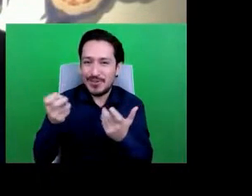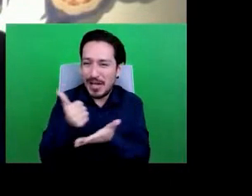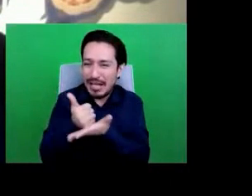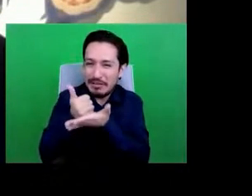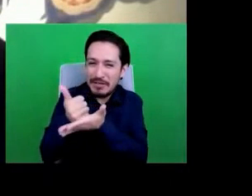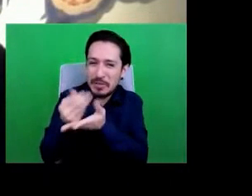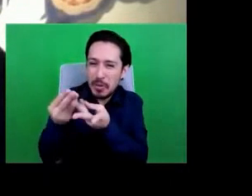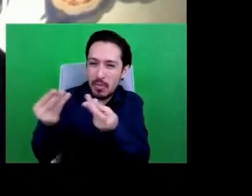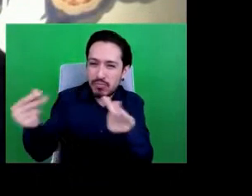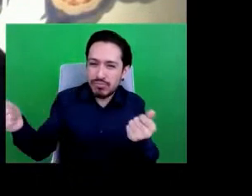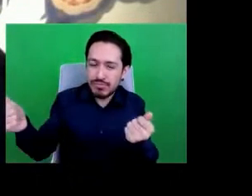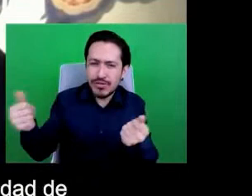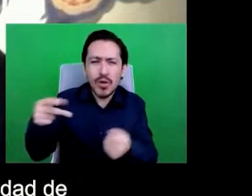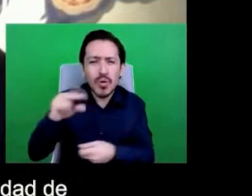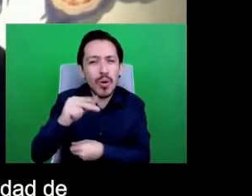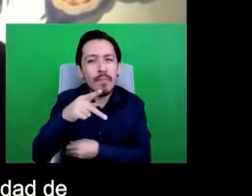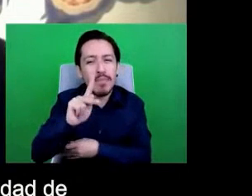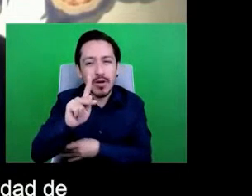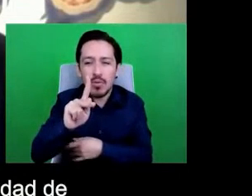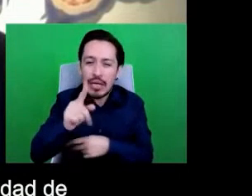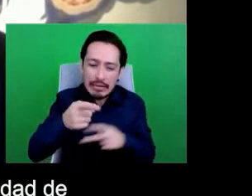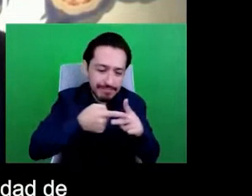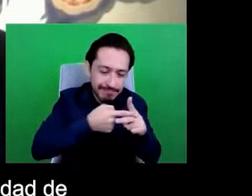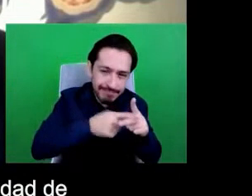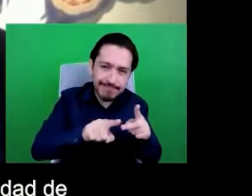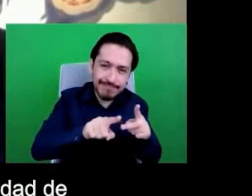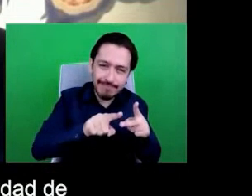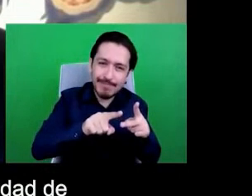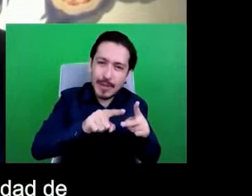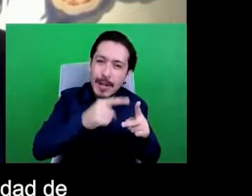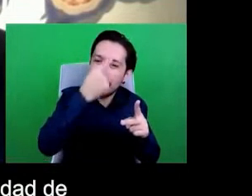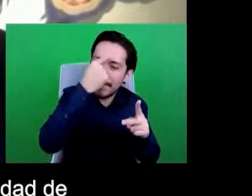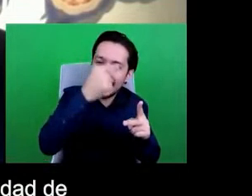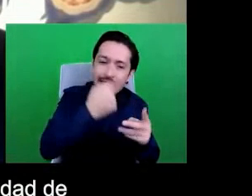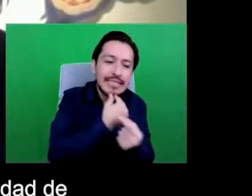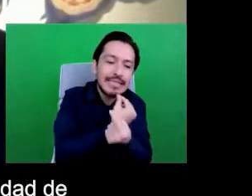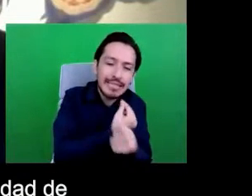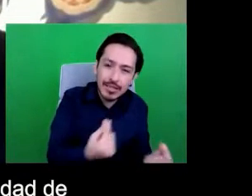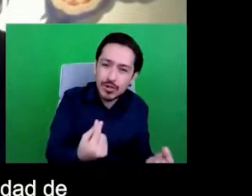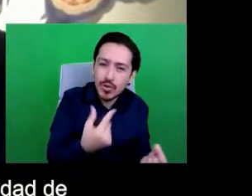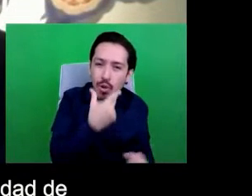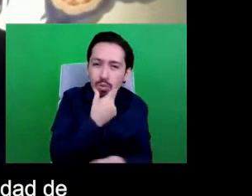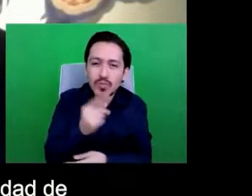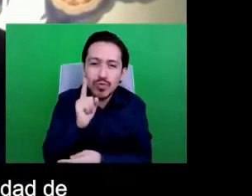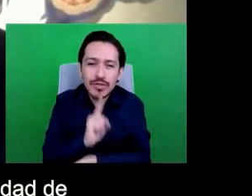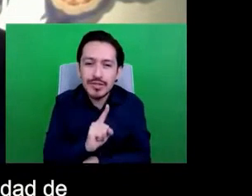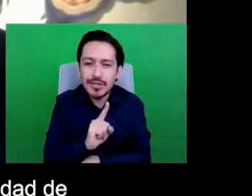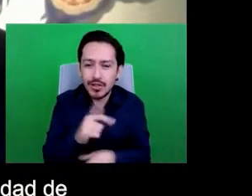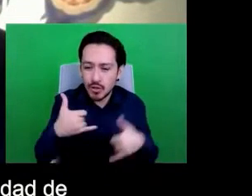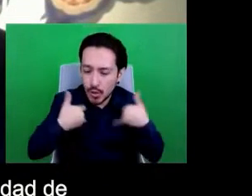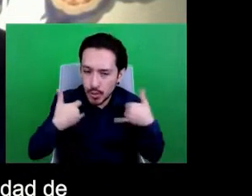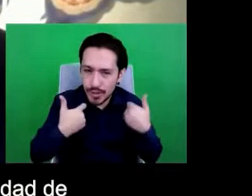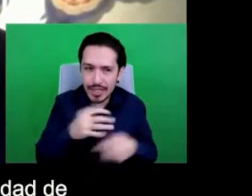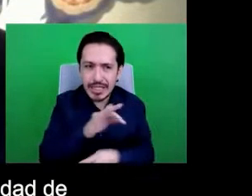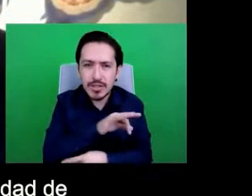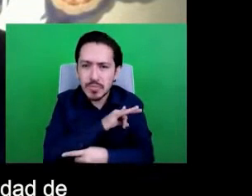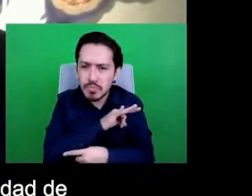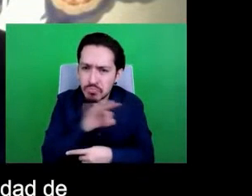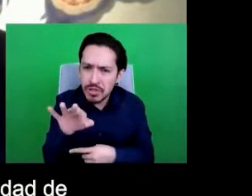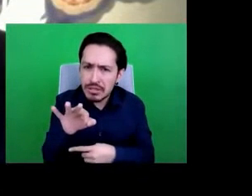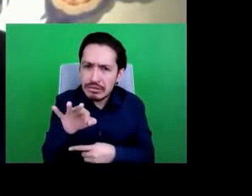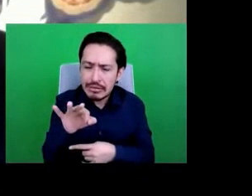informalmente, para así asegurarnos de que los niños, las niñas y los jóvenes tengan la posibilidad de poder expresar